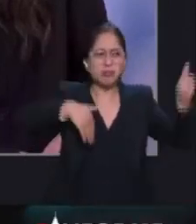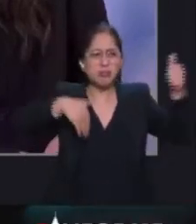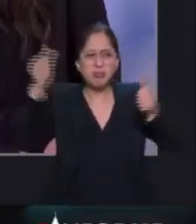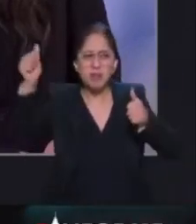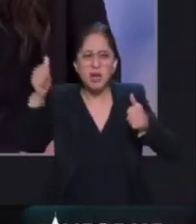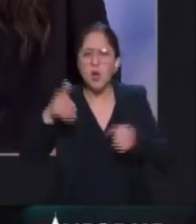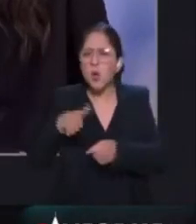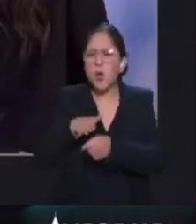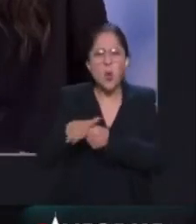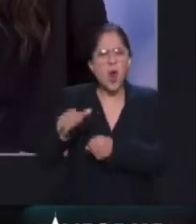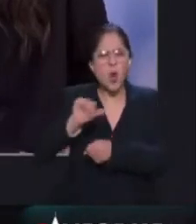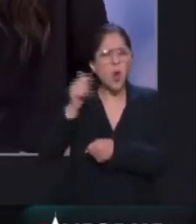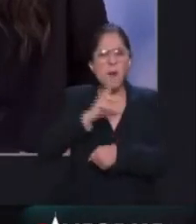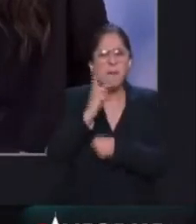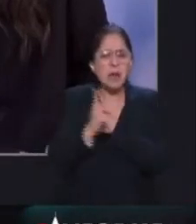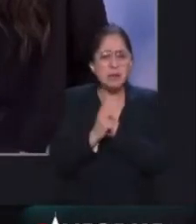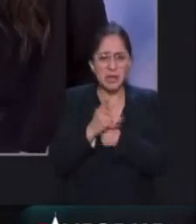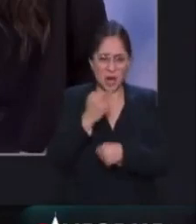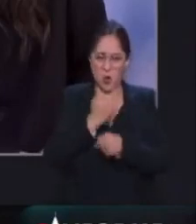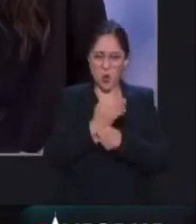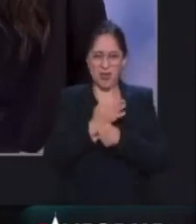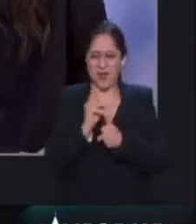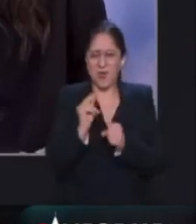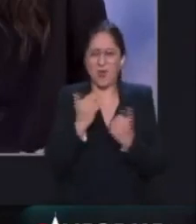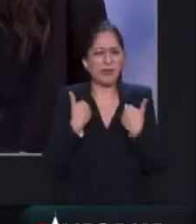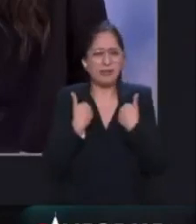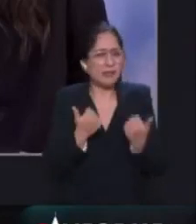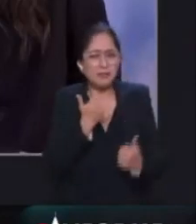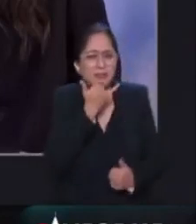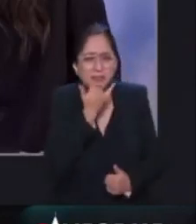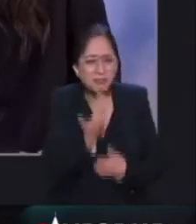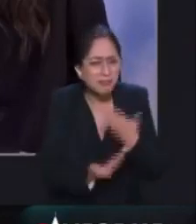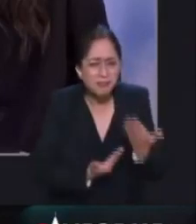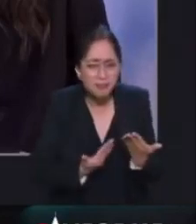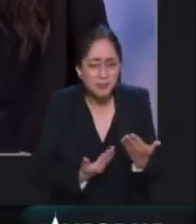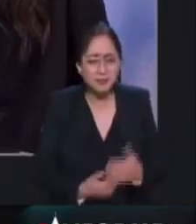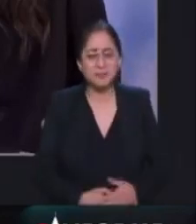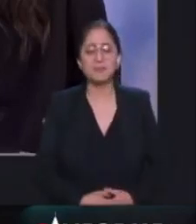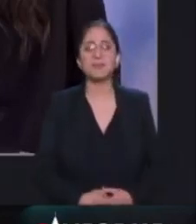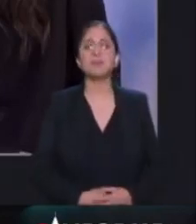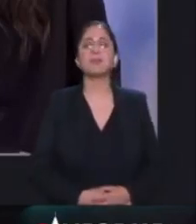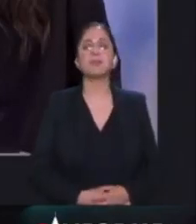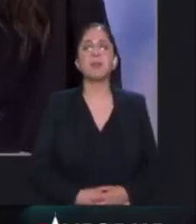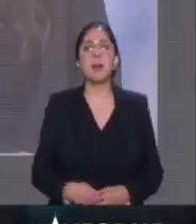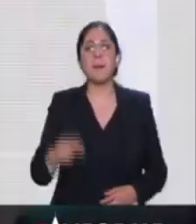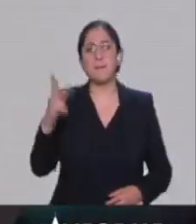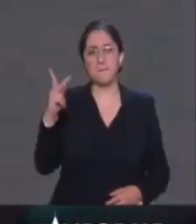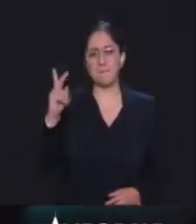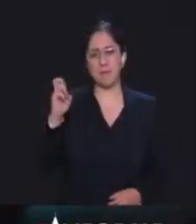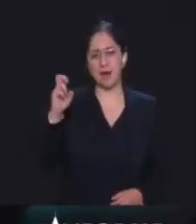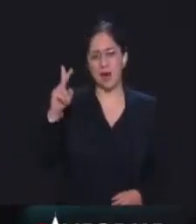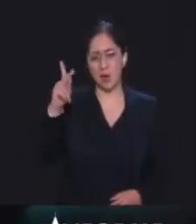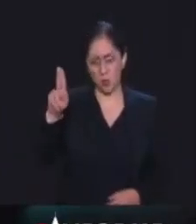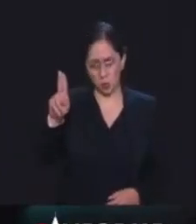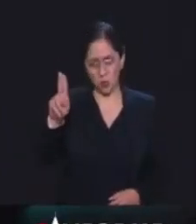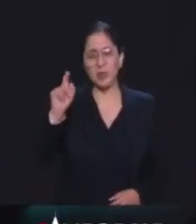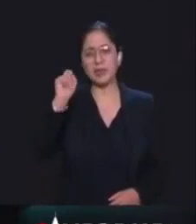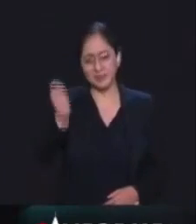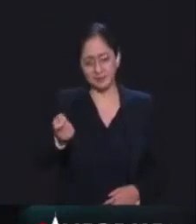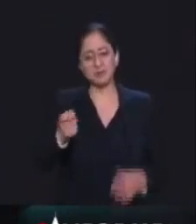todo claro. A ver, pasa que Perú ha tenido una ola migratoria muy fuerte del